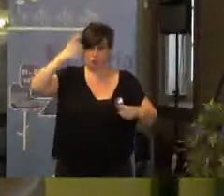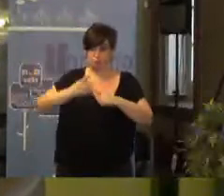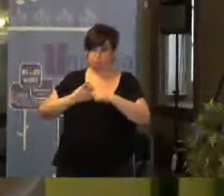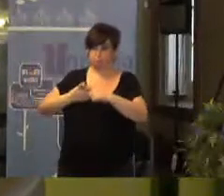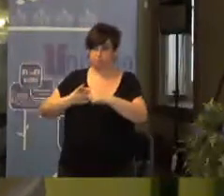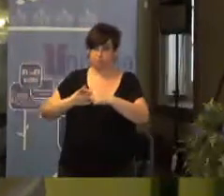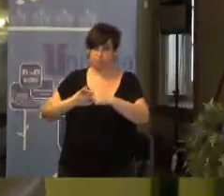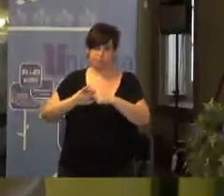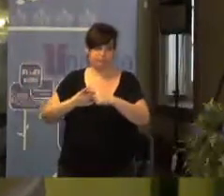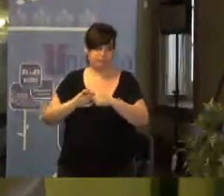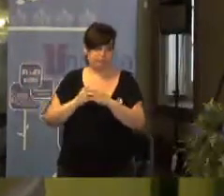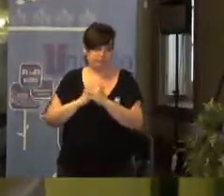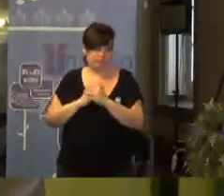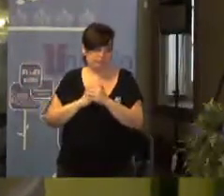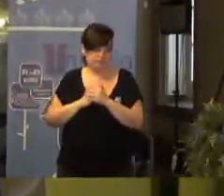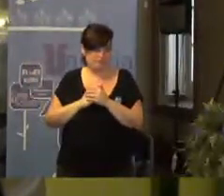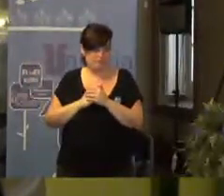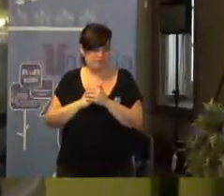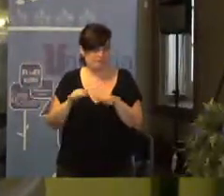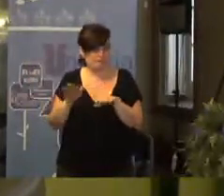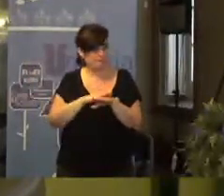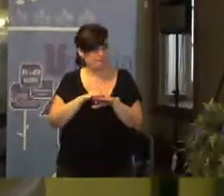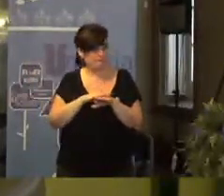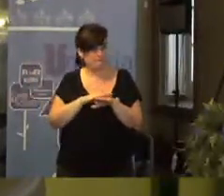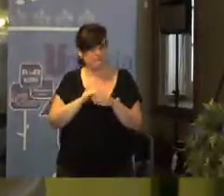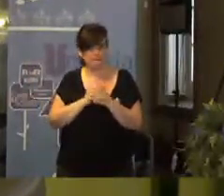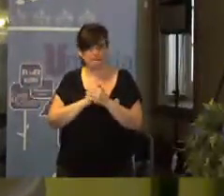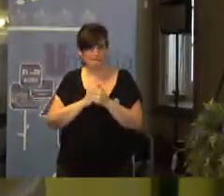gran partido, de partido en plan